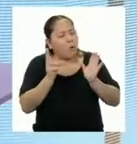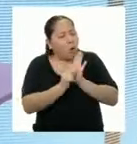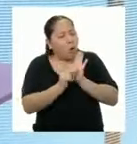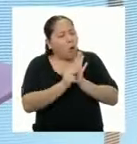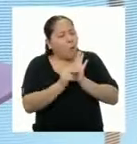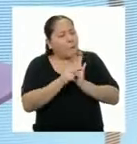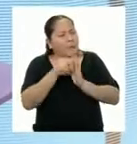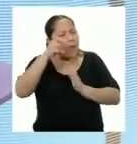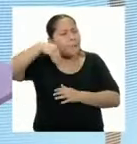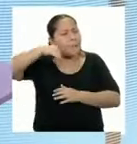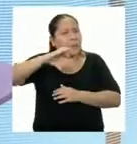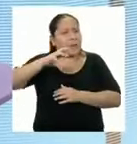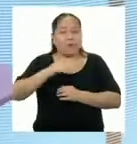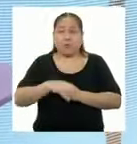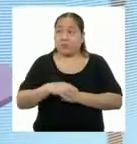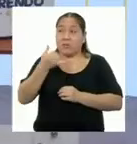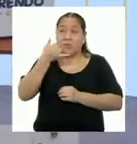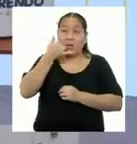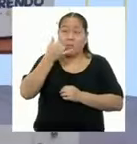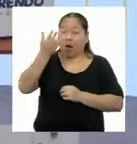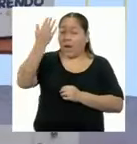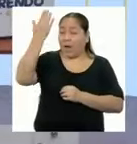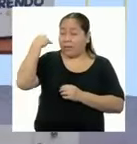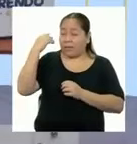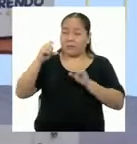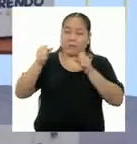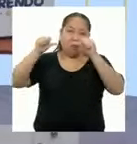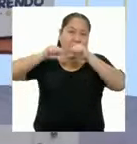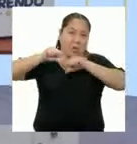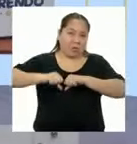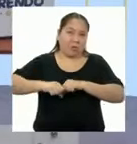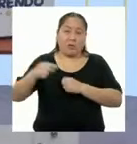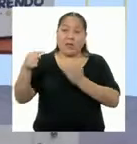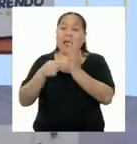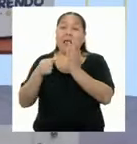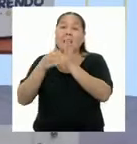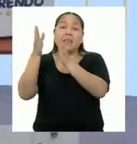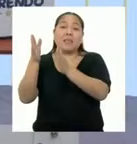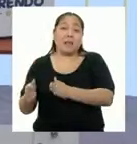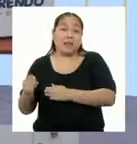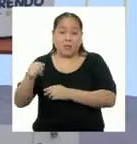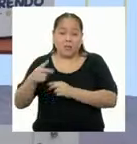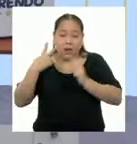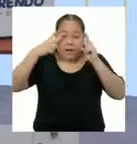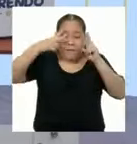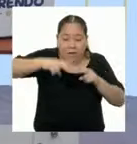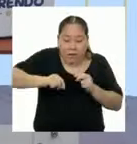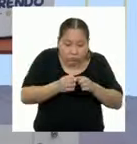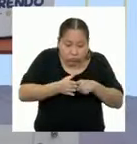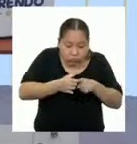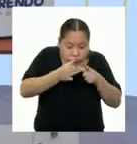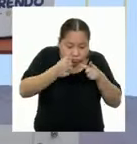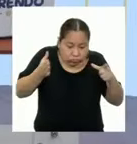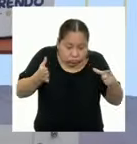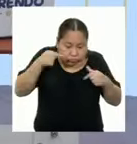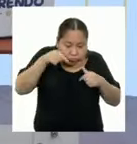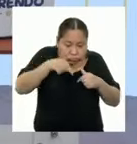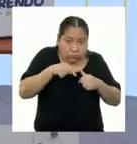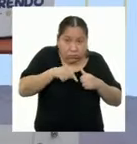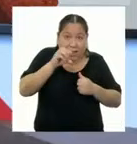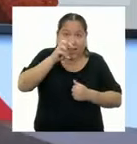sucede es que hace un tiempo se me malogró el celular y el técnico, para poder ver en tamaño grande